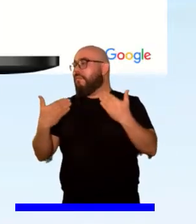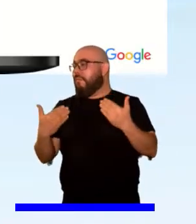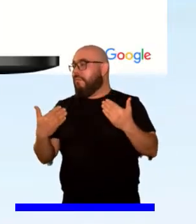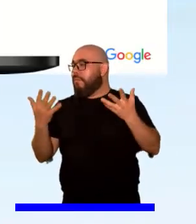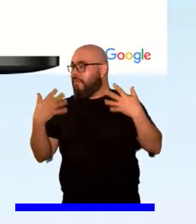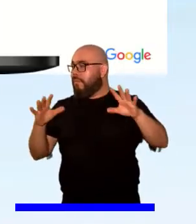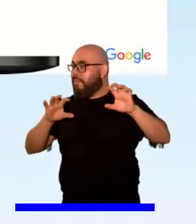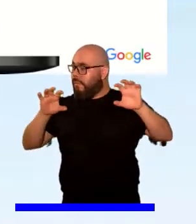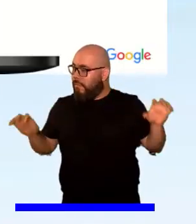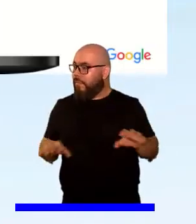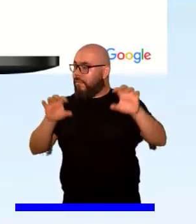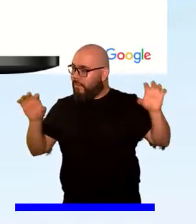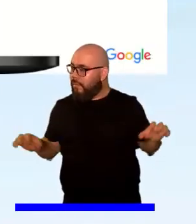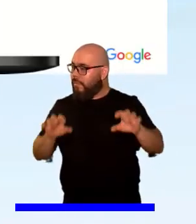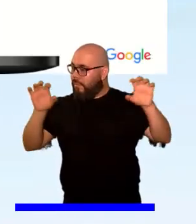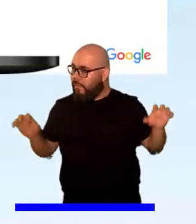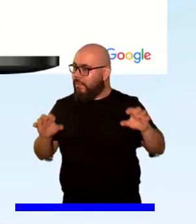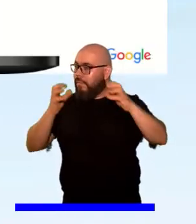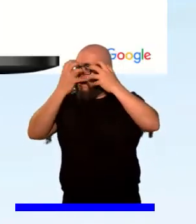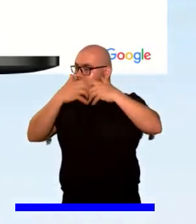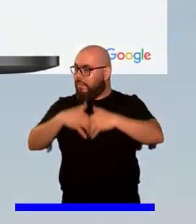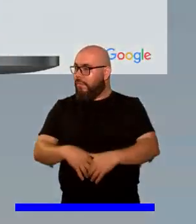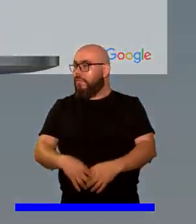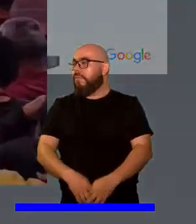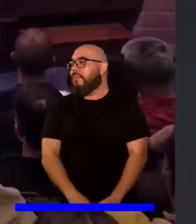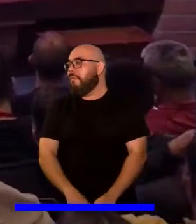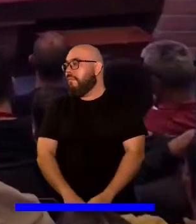en acción, entendemos un poco más de cómo actúan estas herramientas.